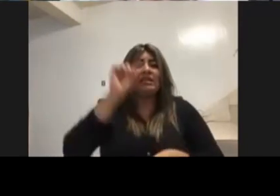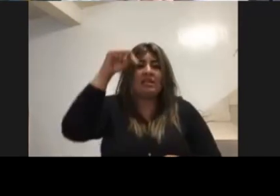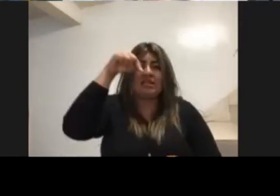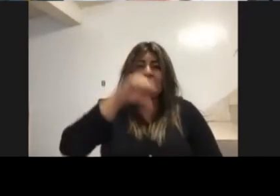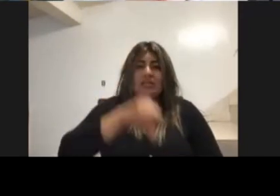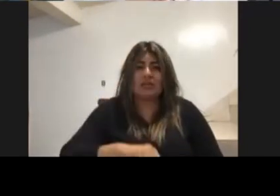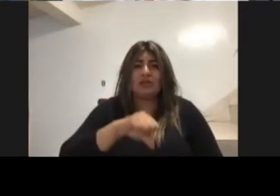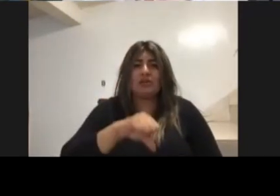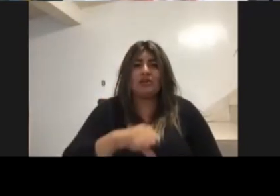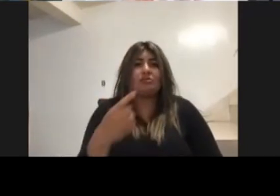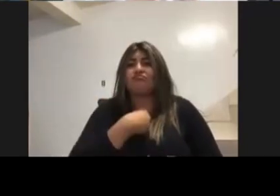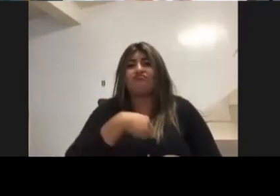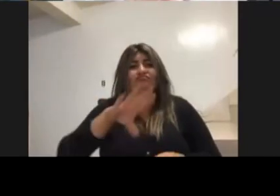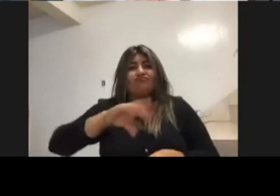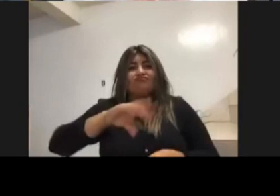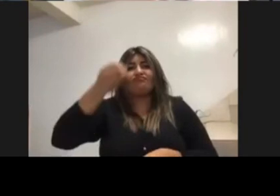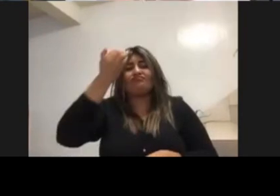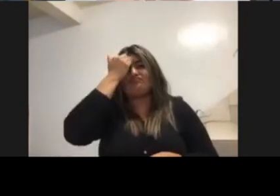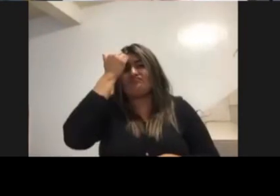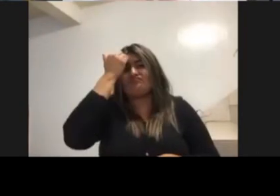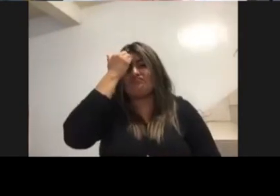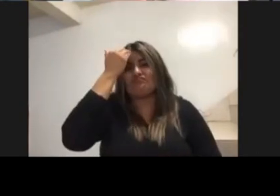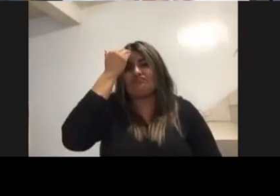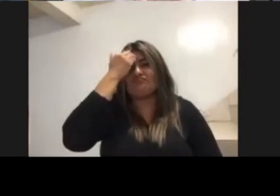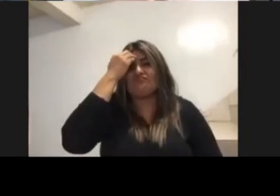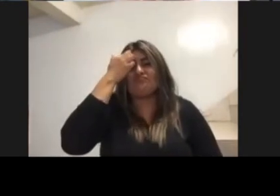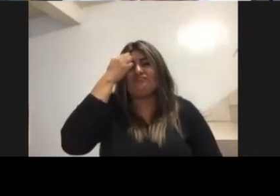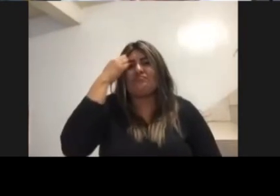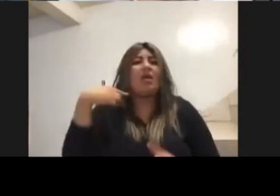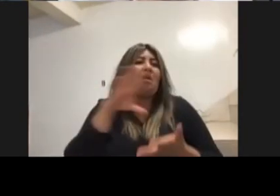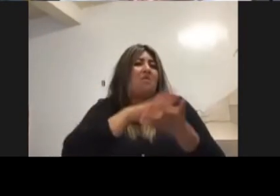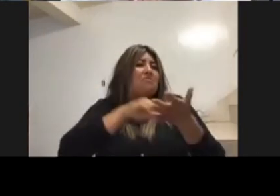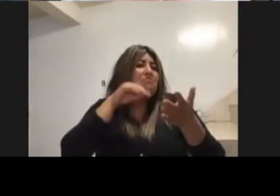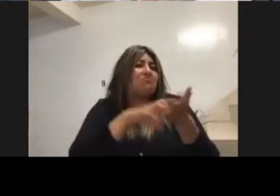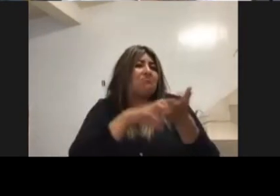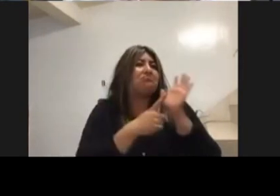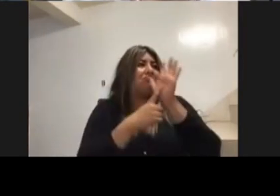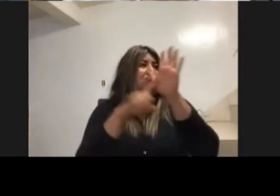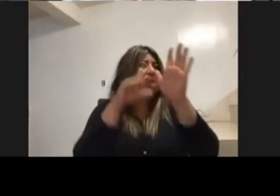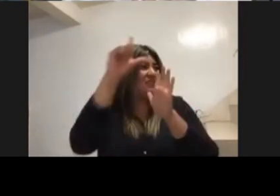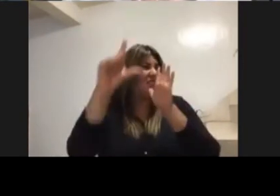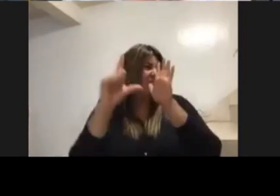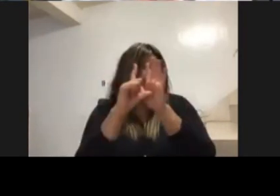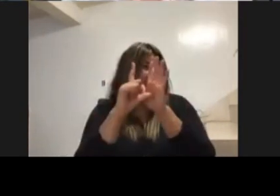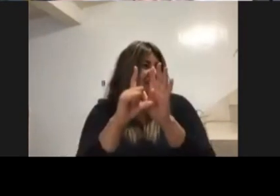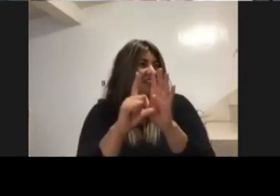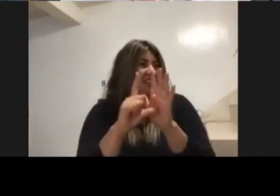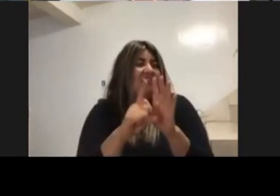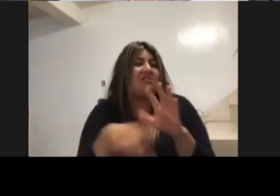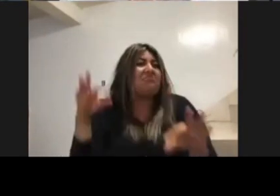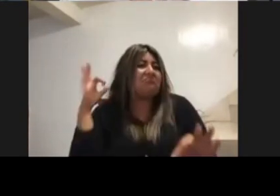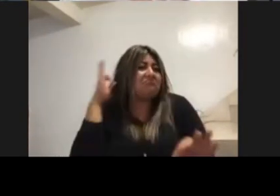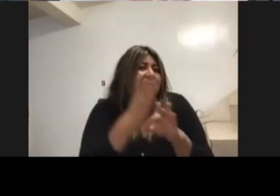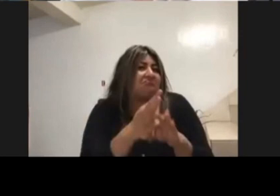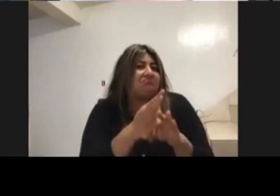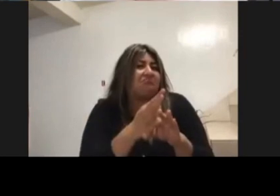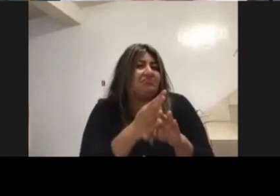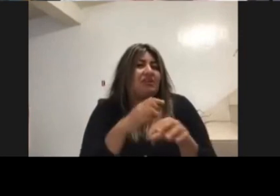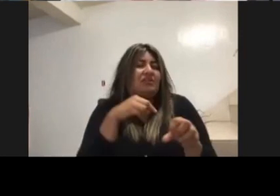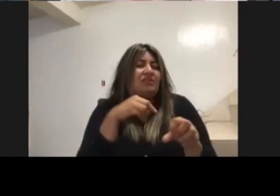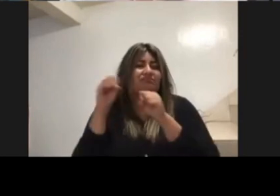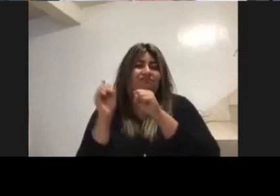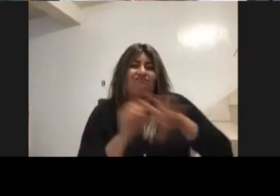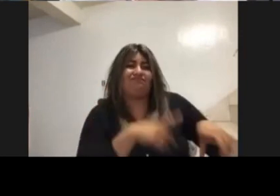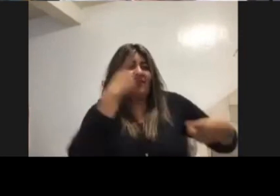no conozco un documento o algo que señale con puntualidad que hay que desaparecer la educación